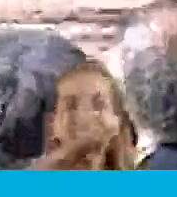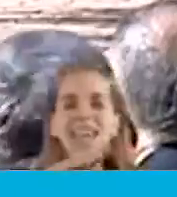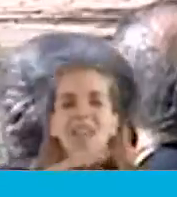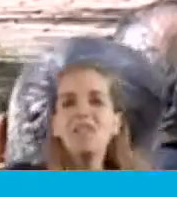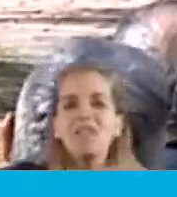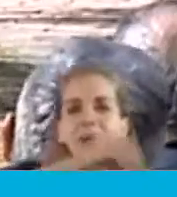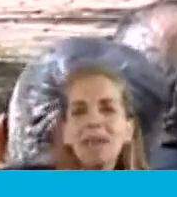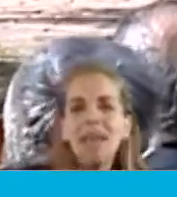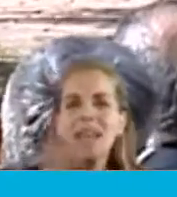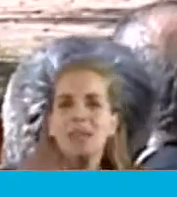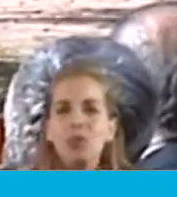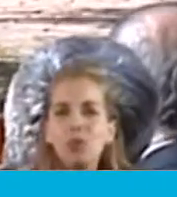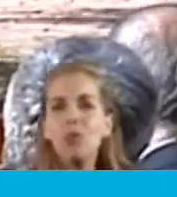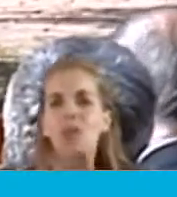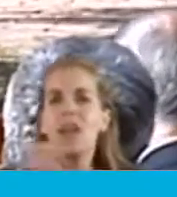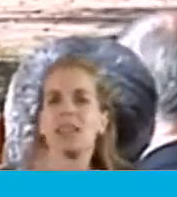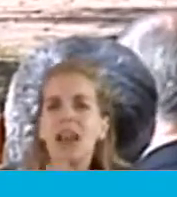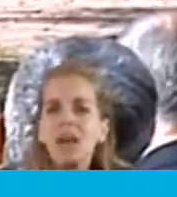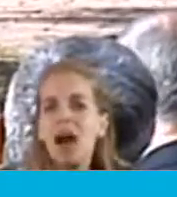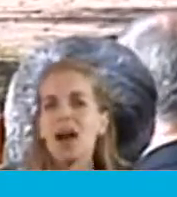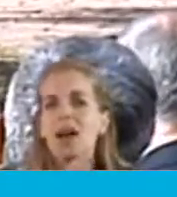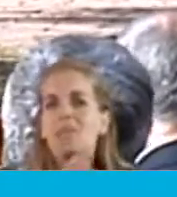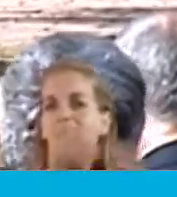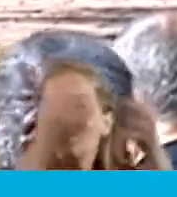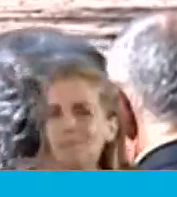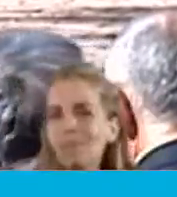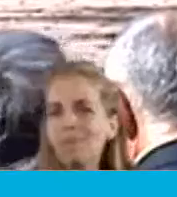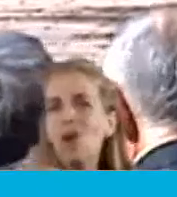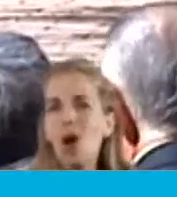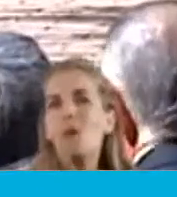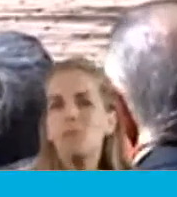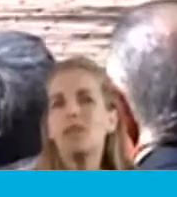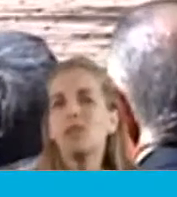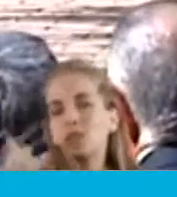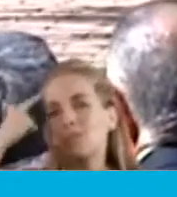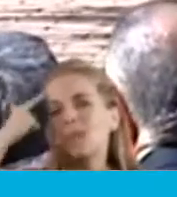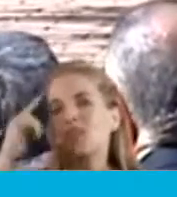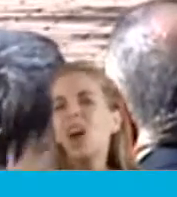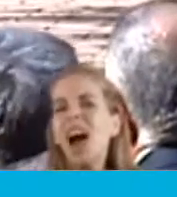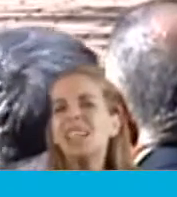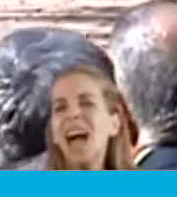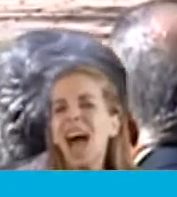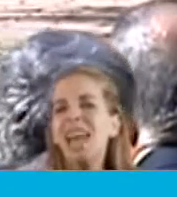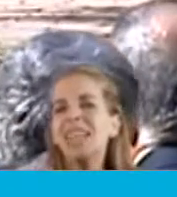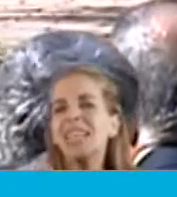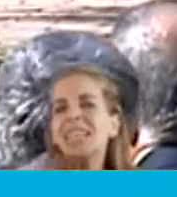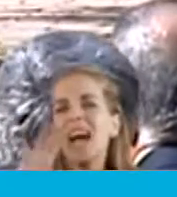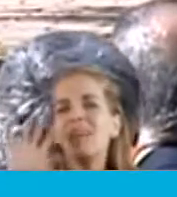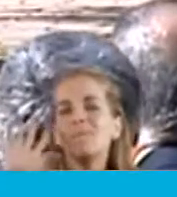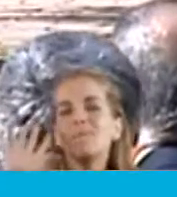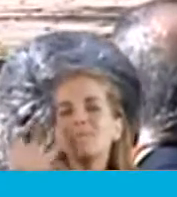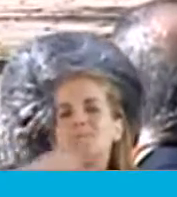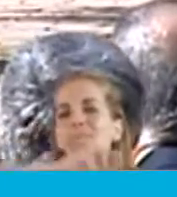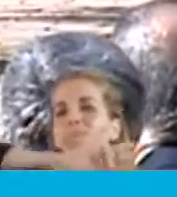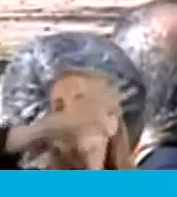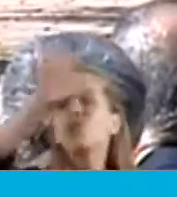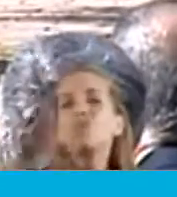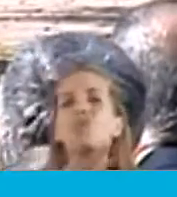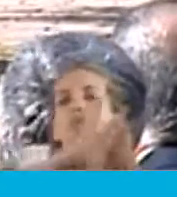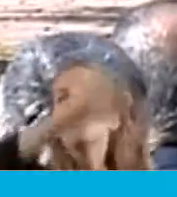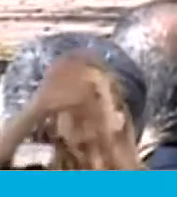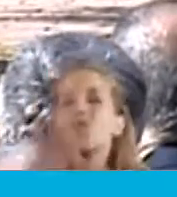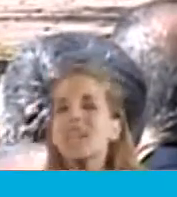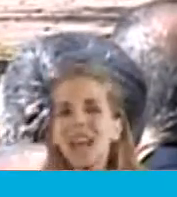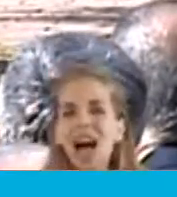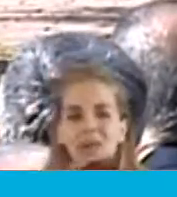familiares, laborales o profesionales. Sueño con una Argentina integrada que no se divida.